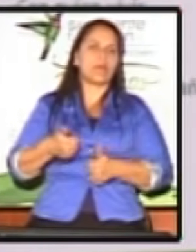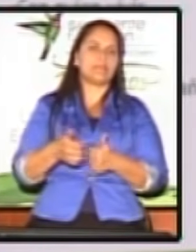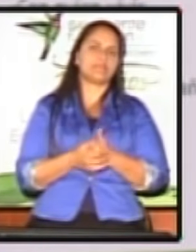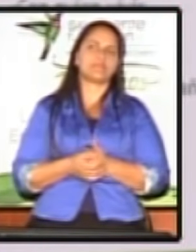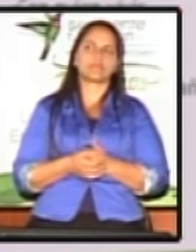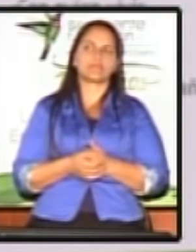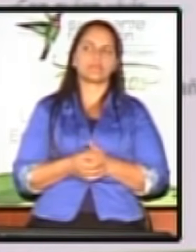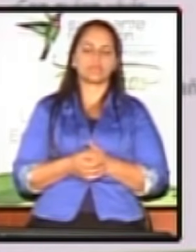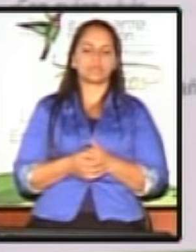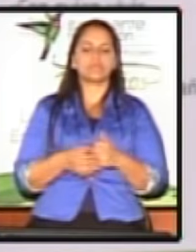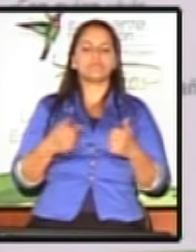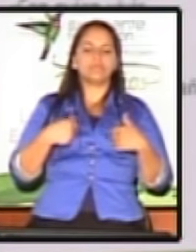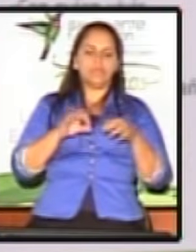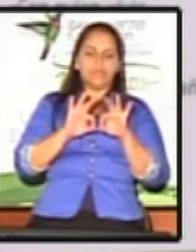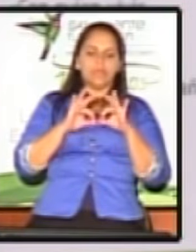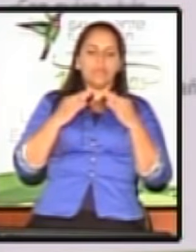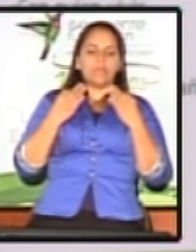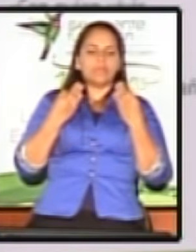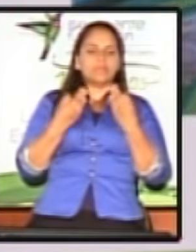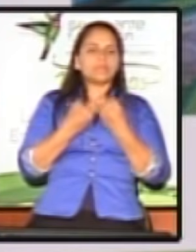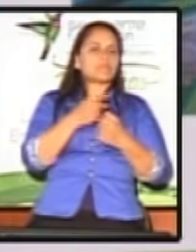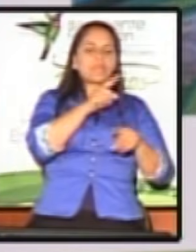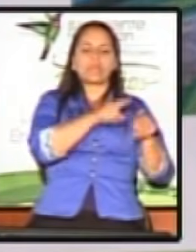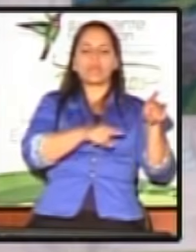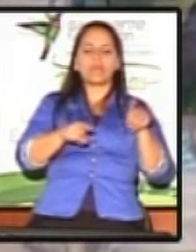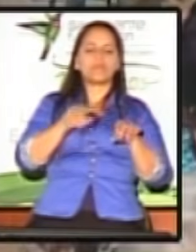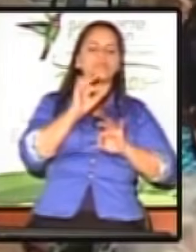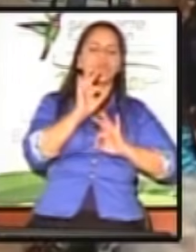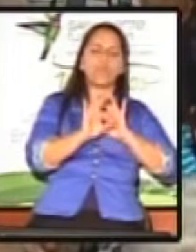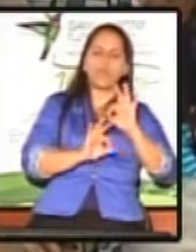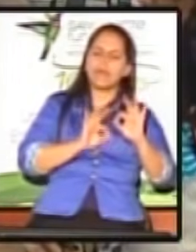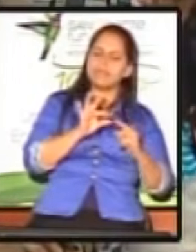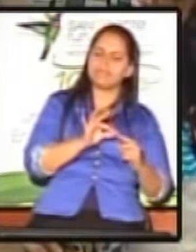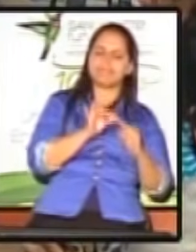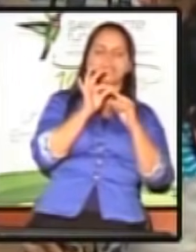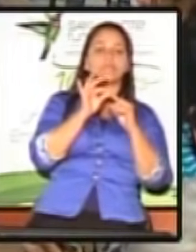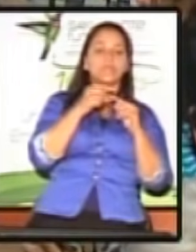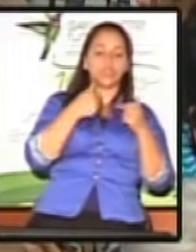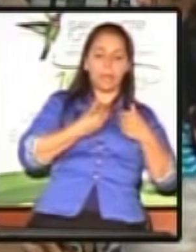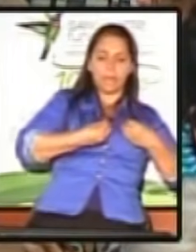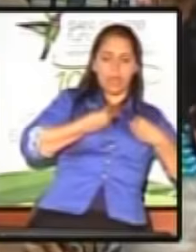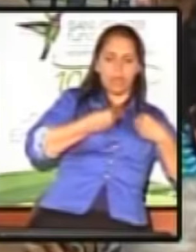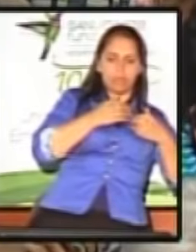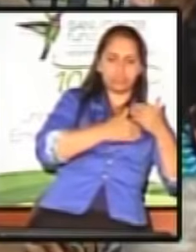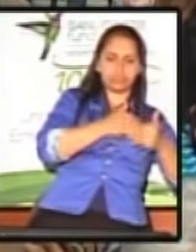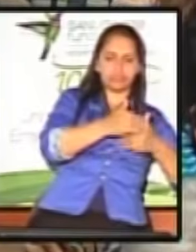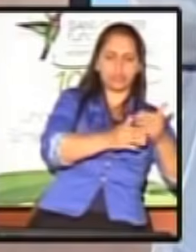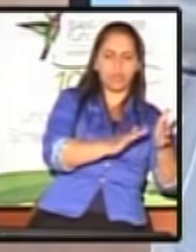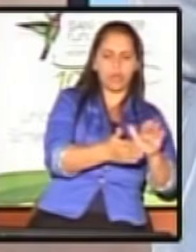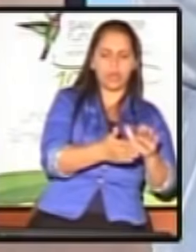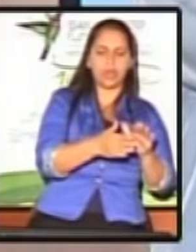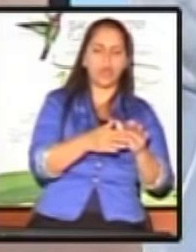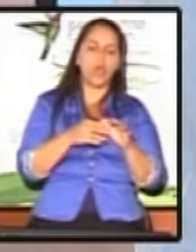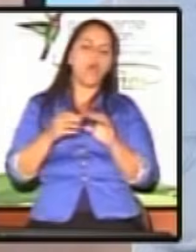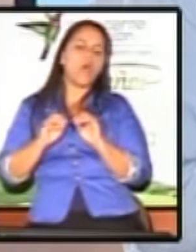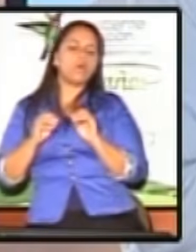Esa es una realidad que la familia y los cuidadores tienen que mejorar. Esta es una casi última